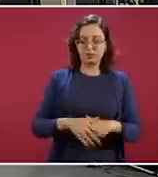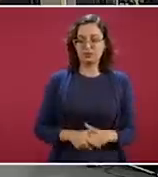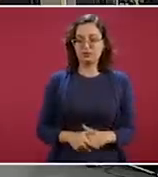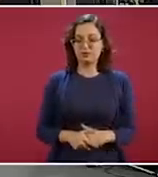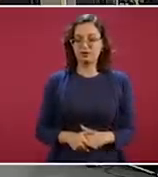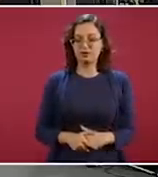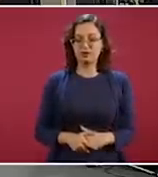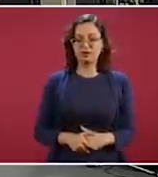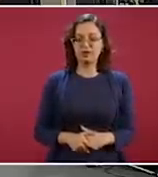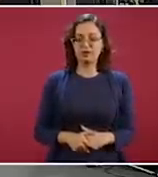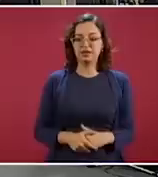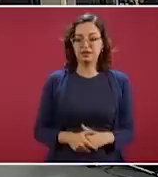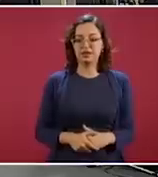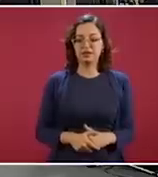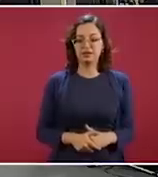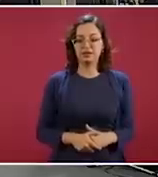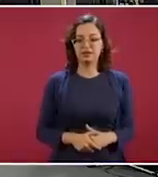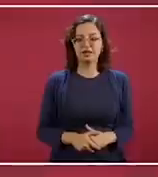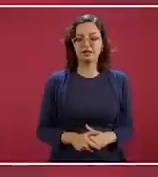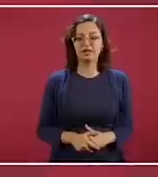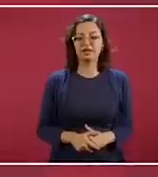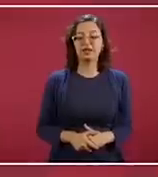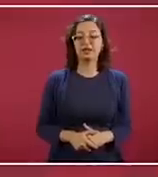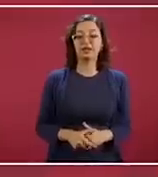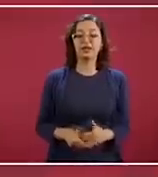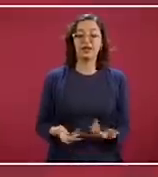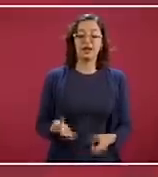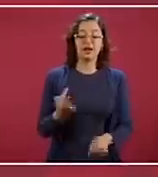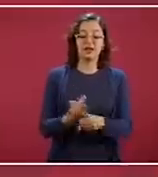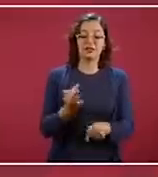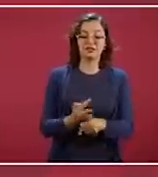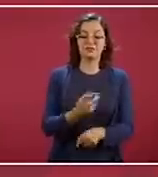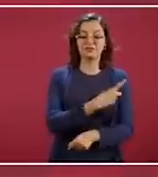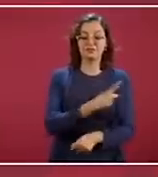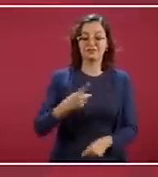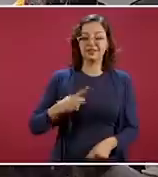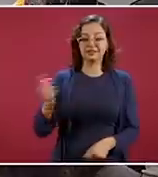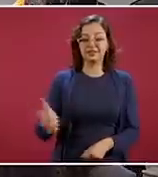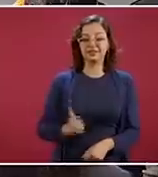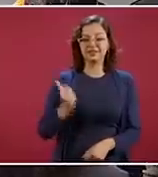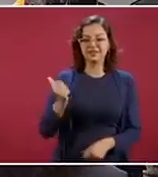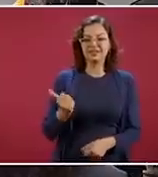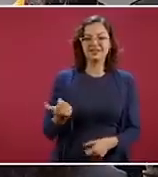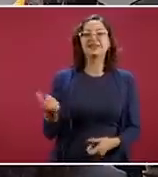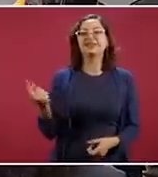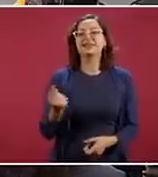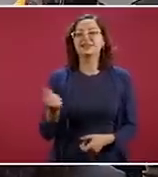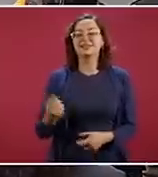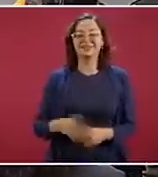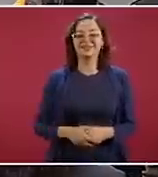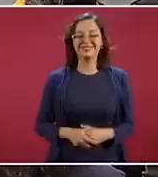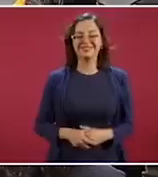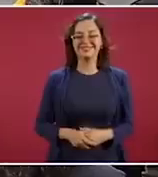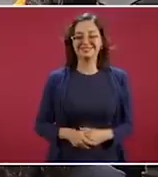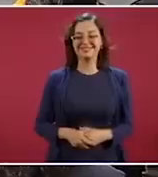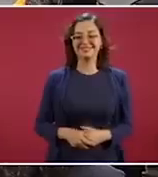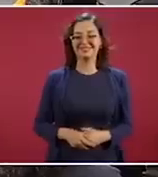pasó con su propuesta? Aprovechar de esto, mande. Su propuesta.